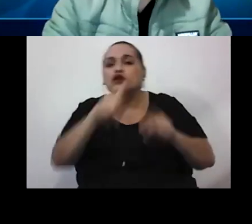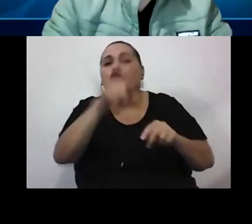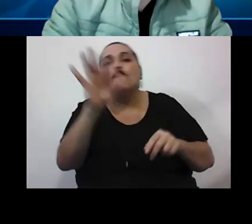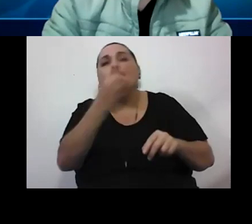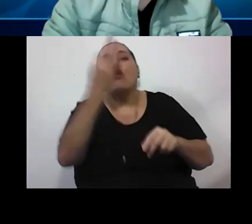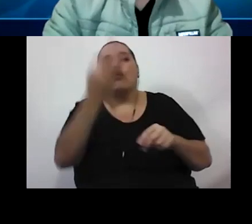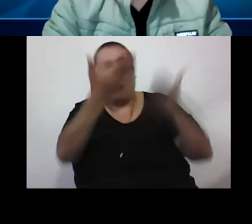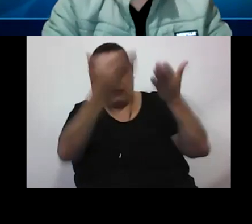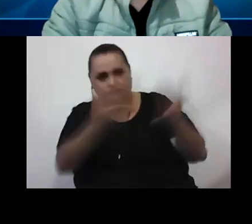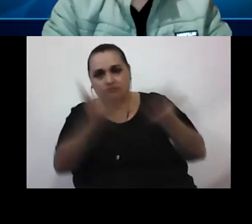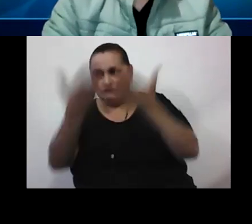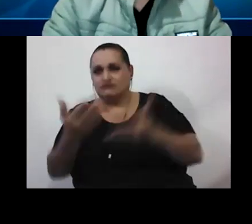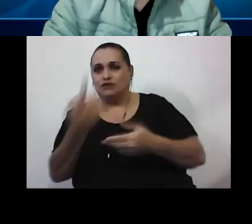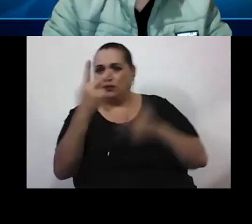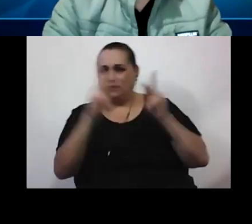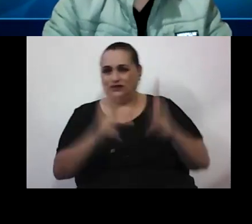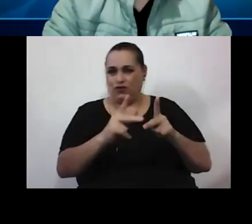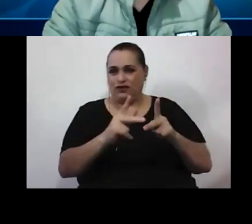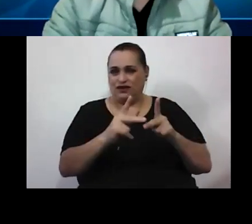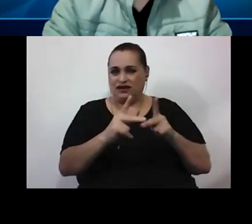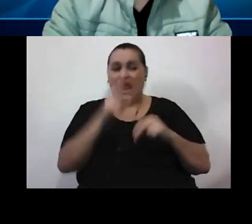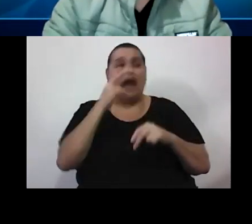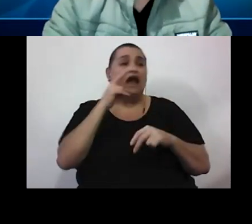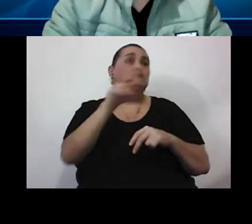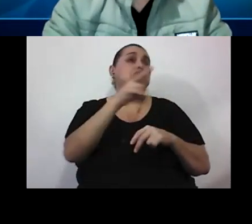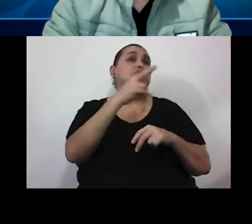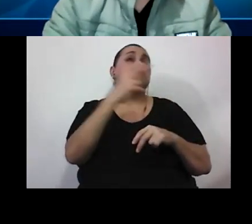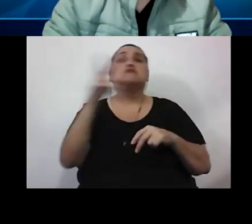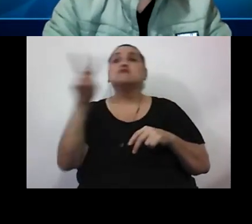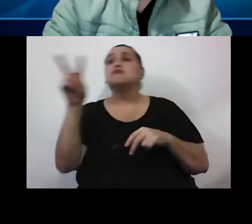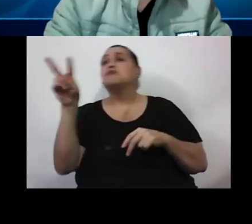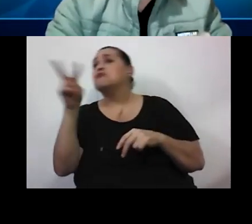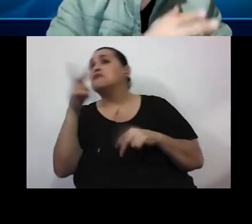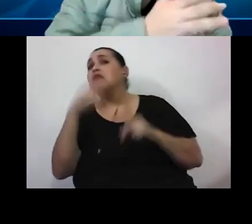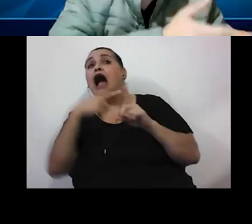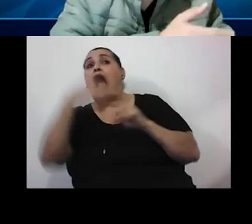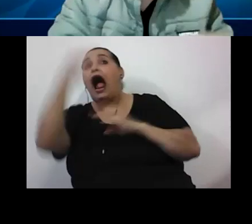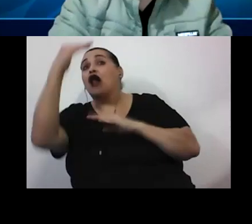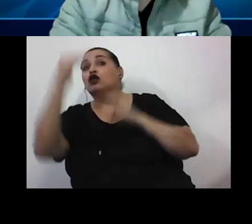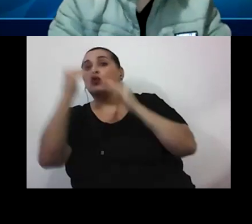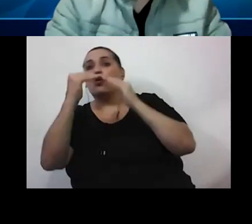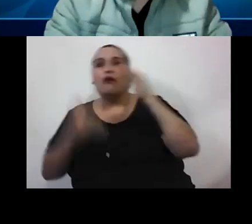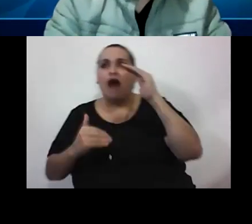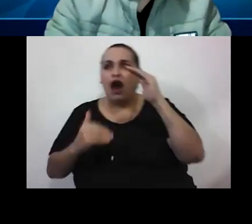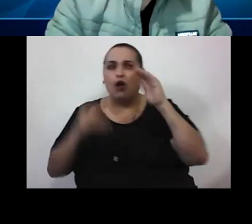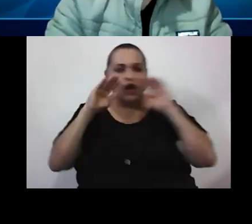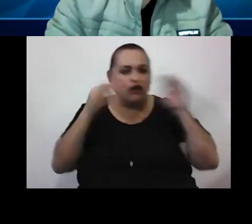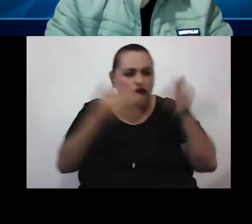ser. La distracción es alta, observa todo, cambia su atención a menudo, o es baja, se enfoca en una actividad en